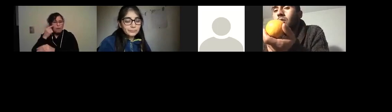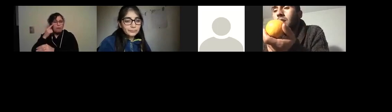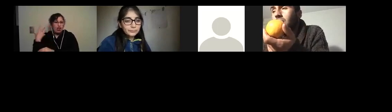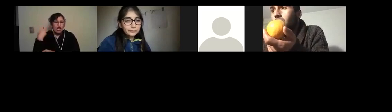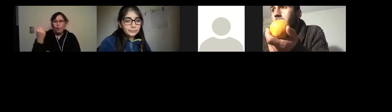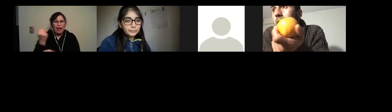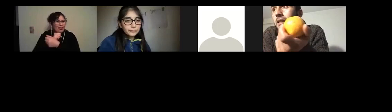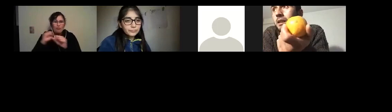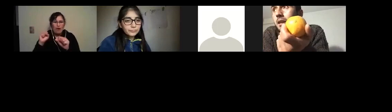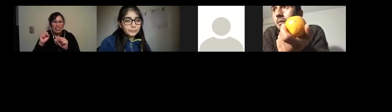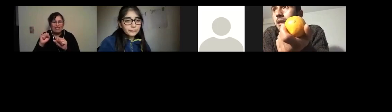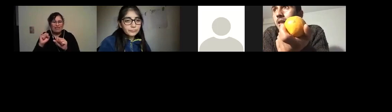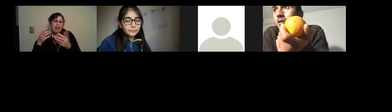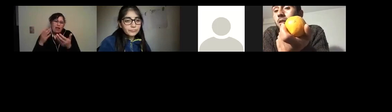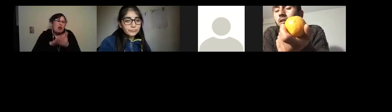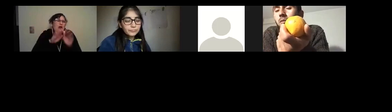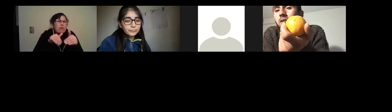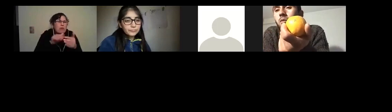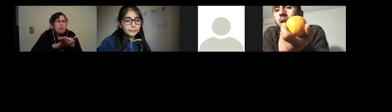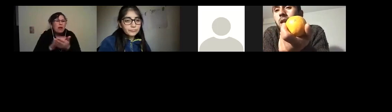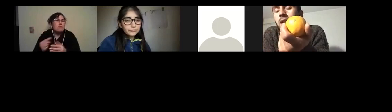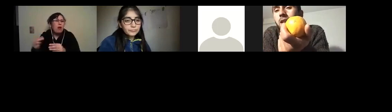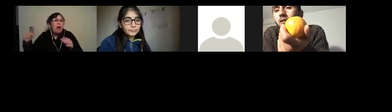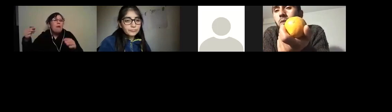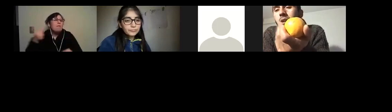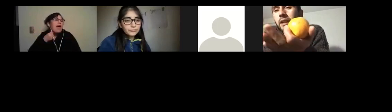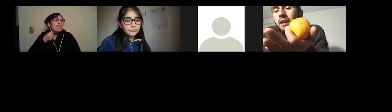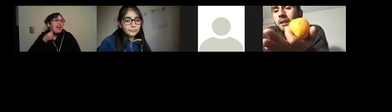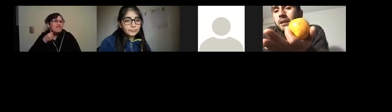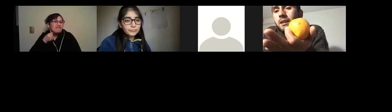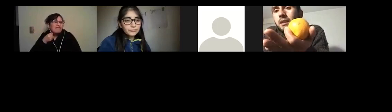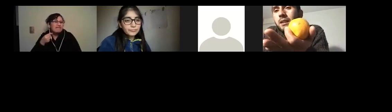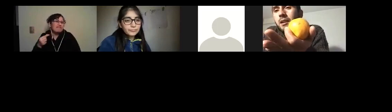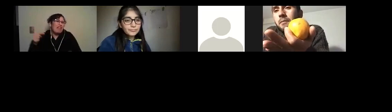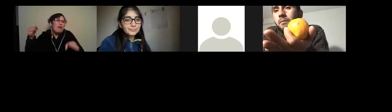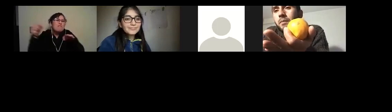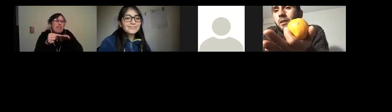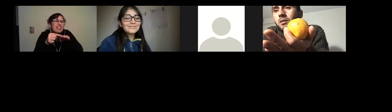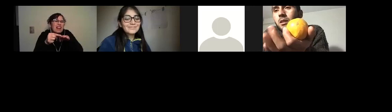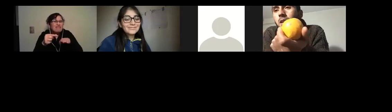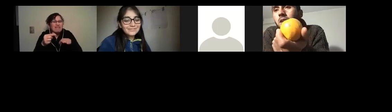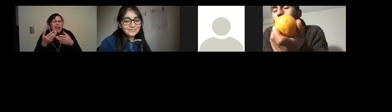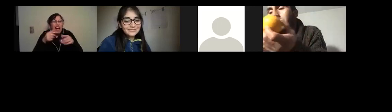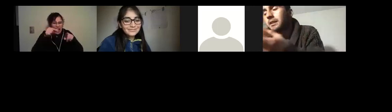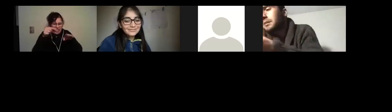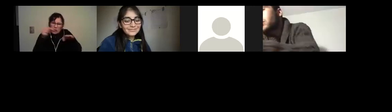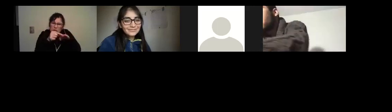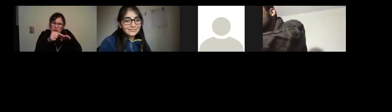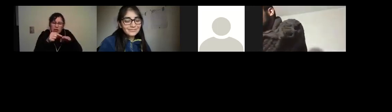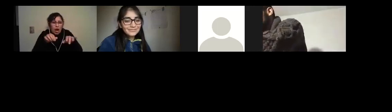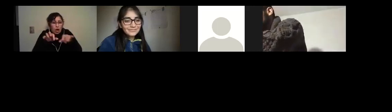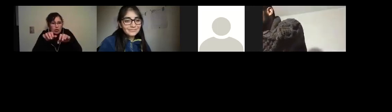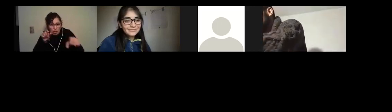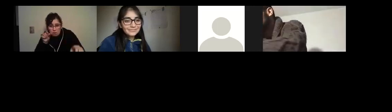cuando uno tiene un pendrive con información guardada y no lo puede abrir, ¿ya? Entonces, eso pasa